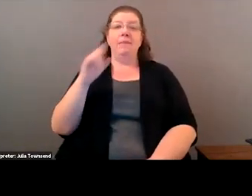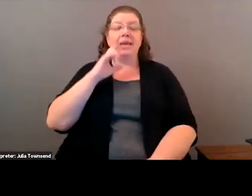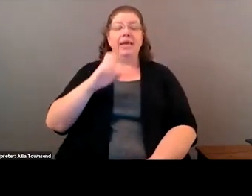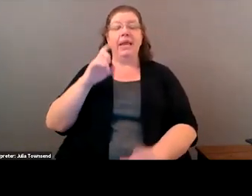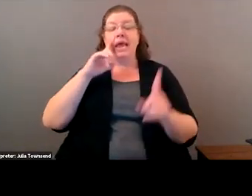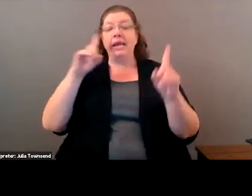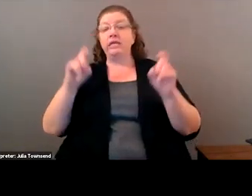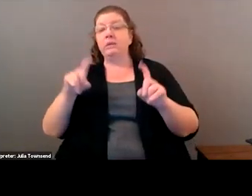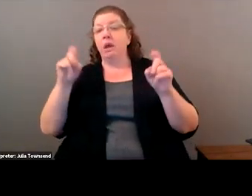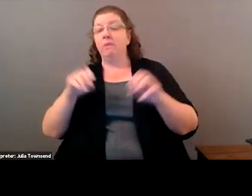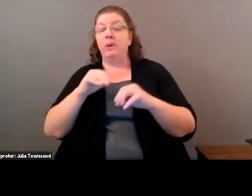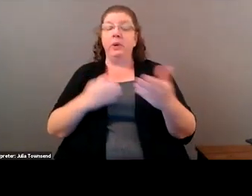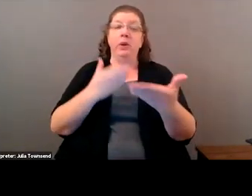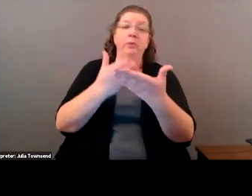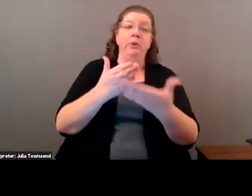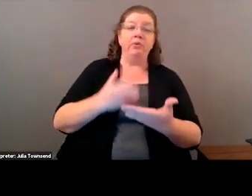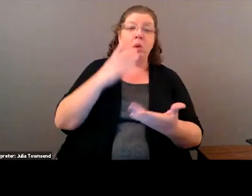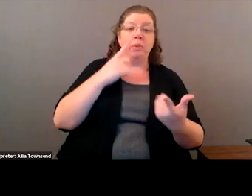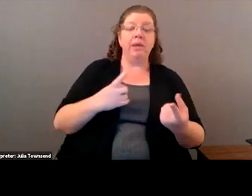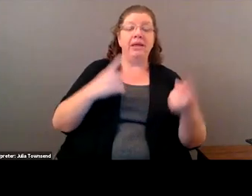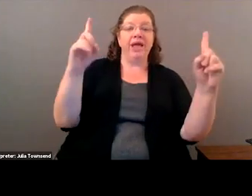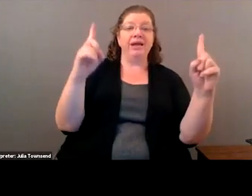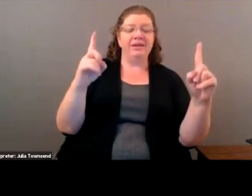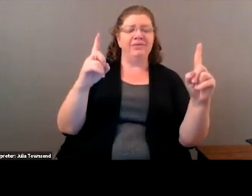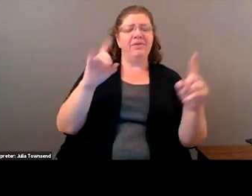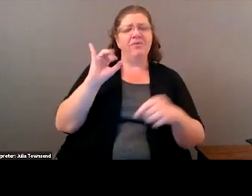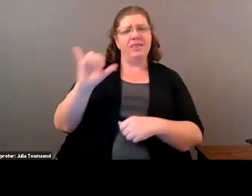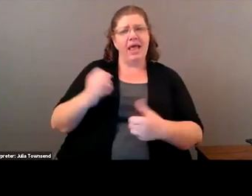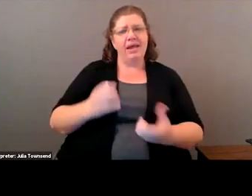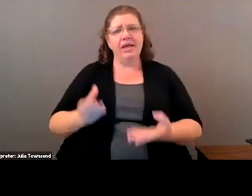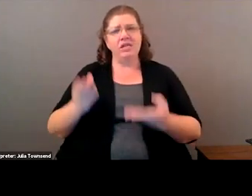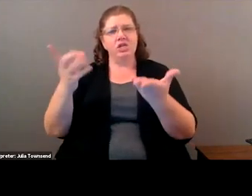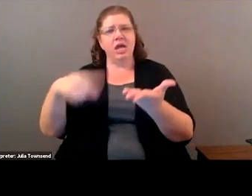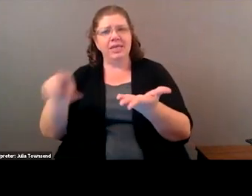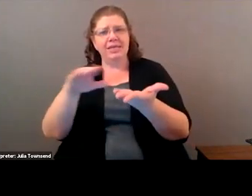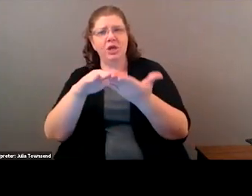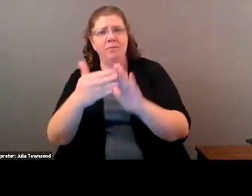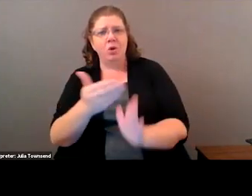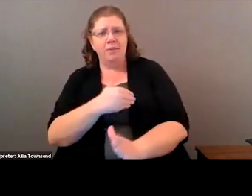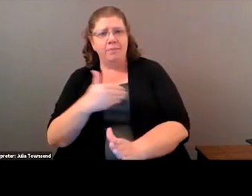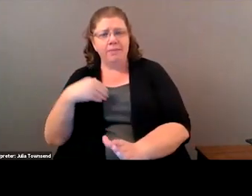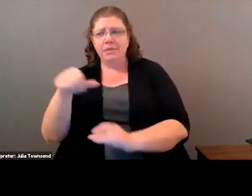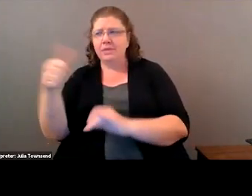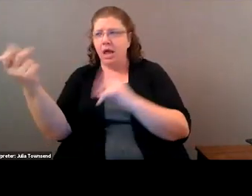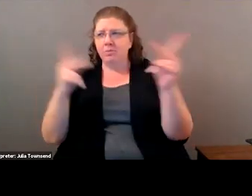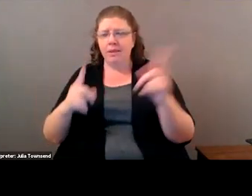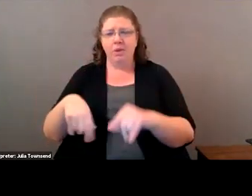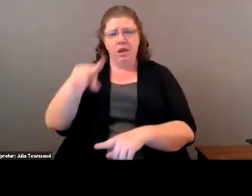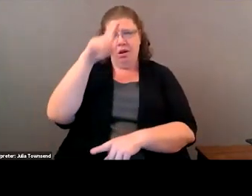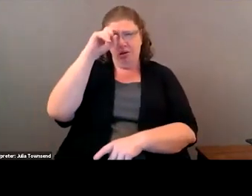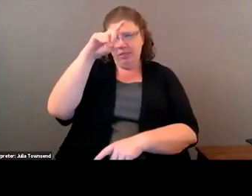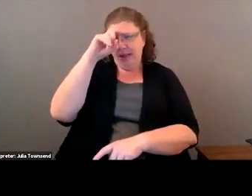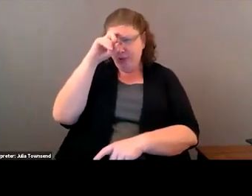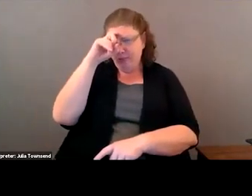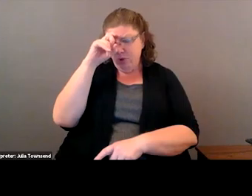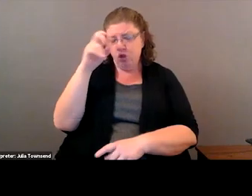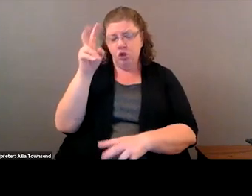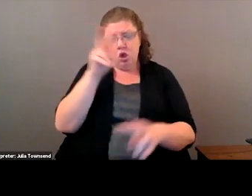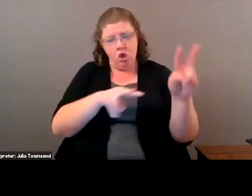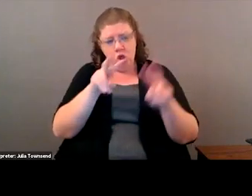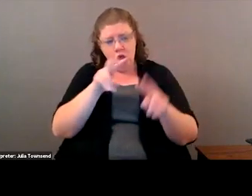estos programas que son como un experimento y que no hay prueba de que van a ser efectivos y yo sugiero que estos miembros de la comunidad y otras personas que